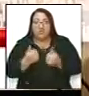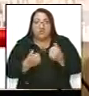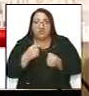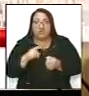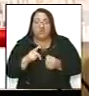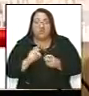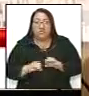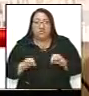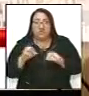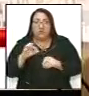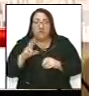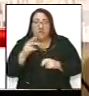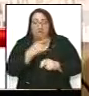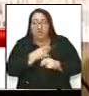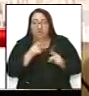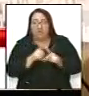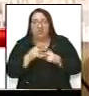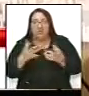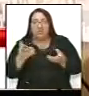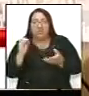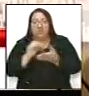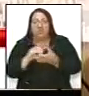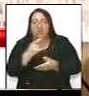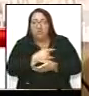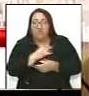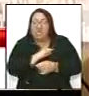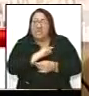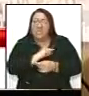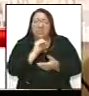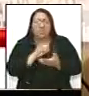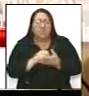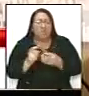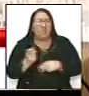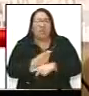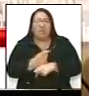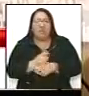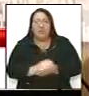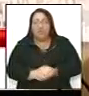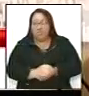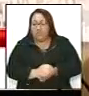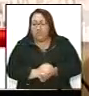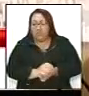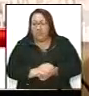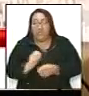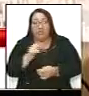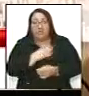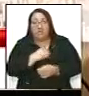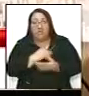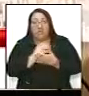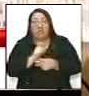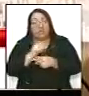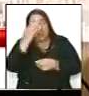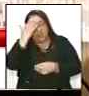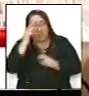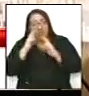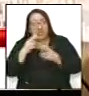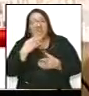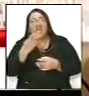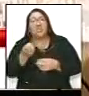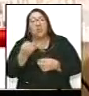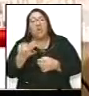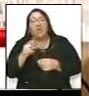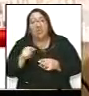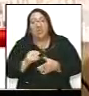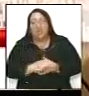estas preuniversitarias también? ¿Por qué razón se está institucionalizando una instancia intermedia? O en todo caso el Ministerio de Educación sabrá responder quiénes son, cuántos son,